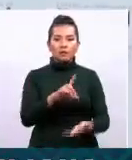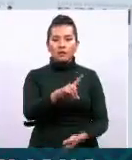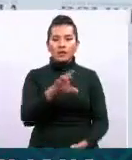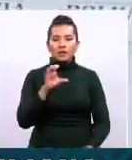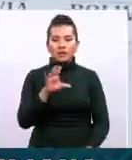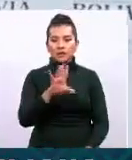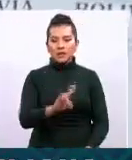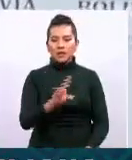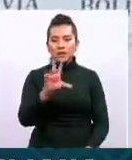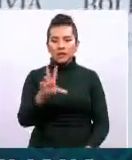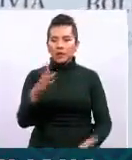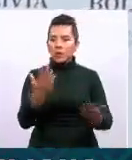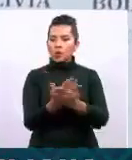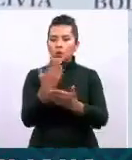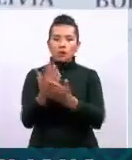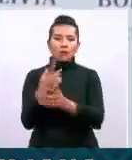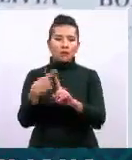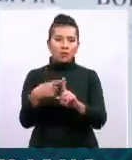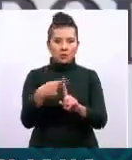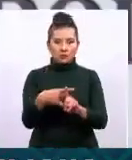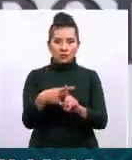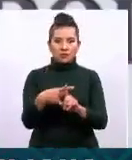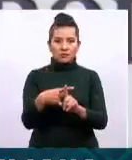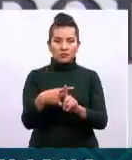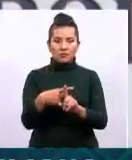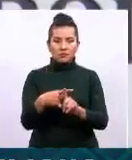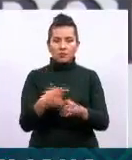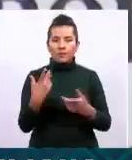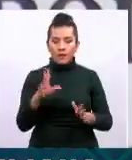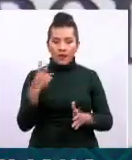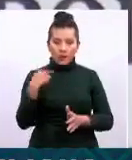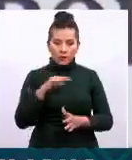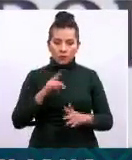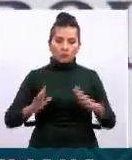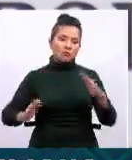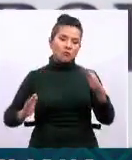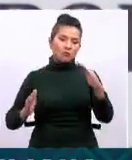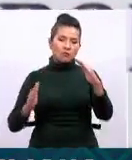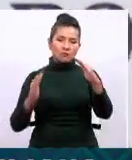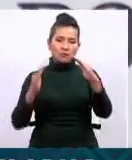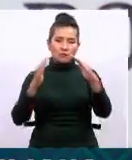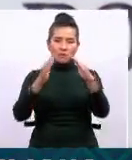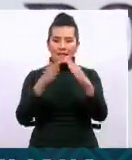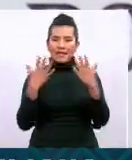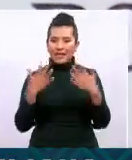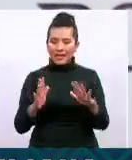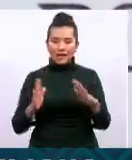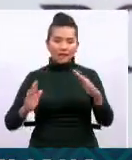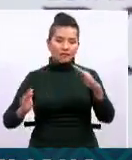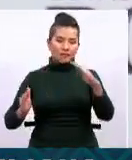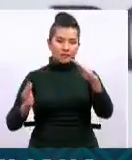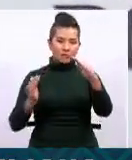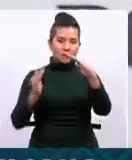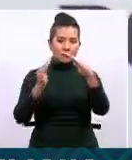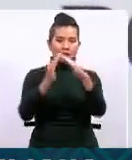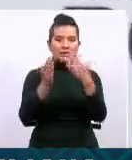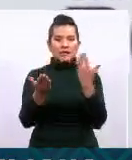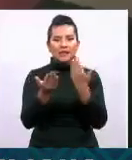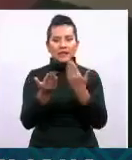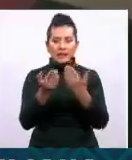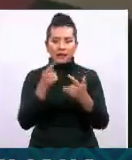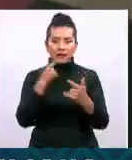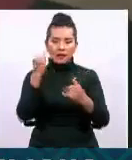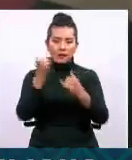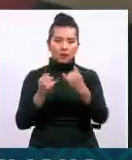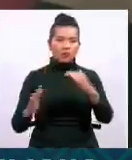4.173 casos nuevos. Como lo teníamos previsto, estamos en franca escalada de